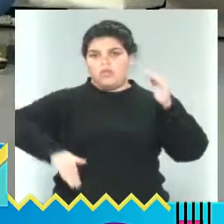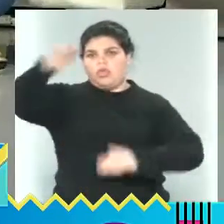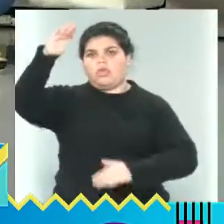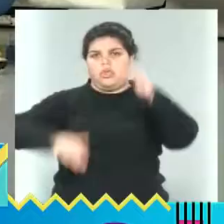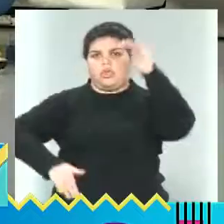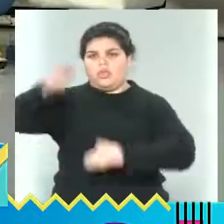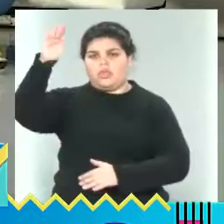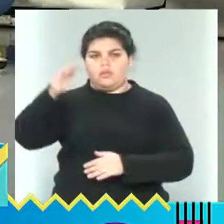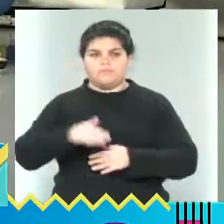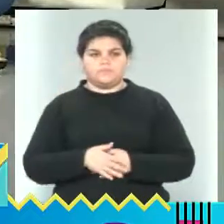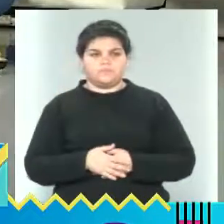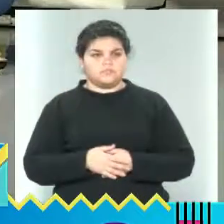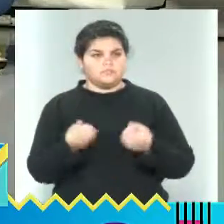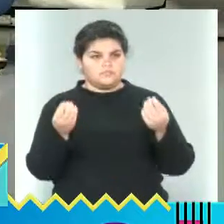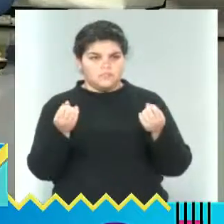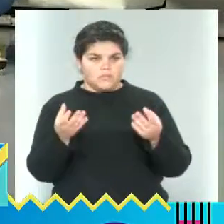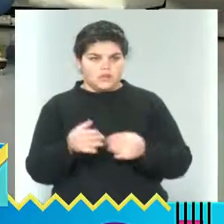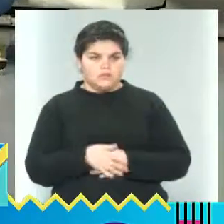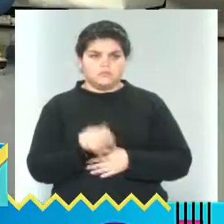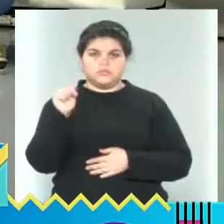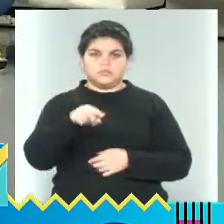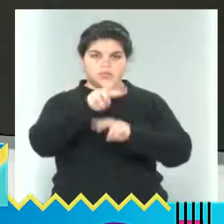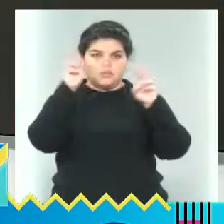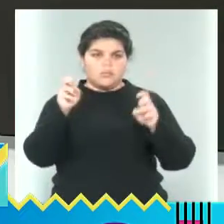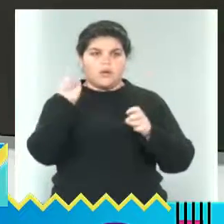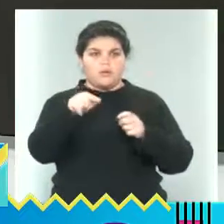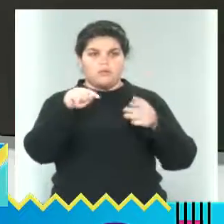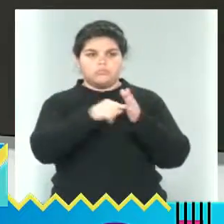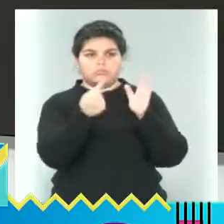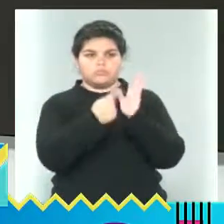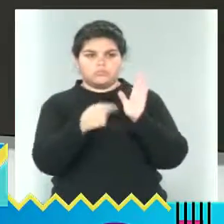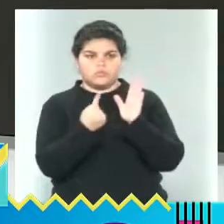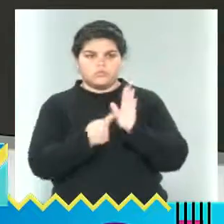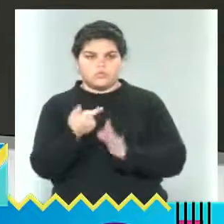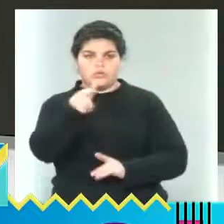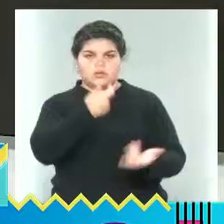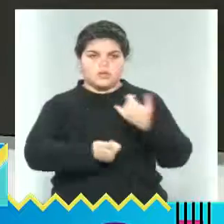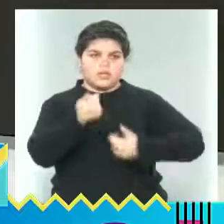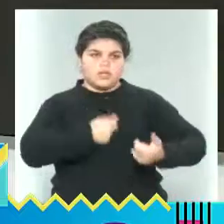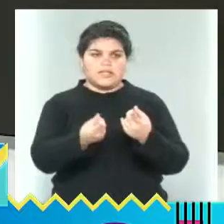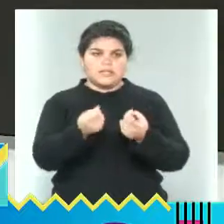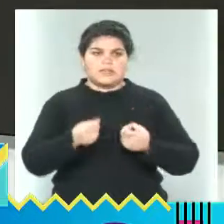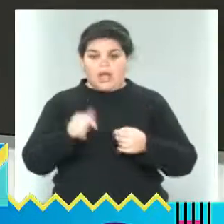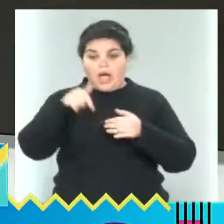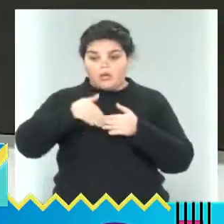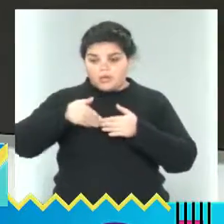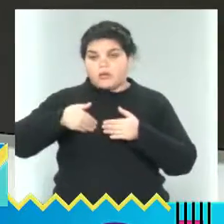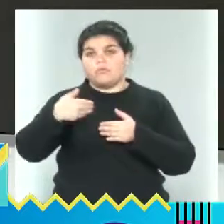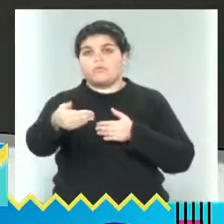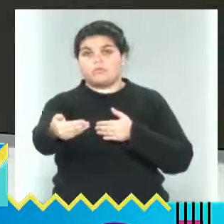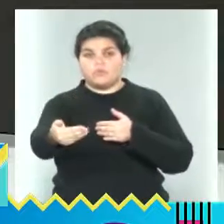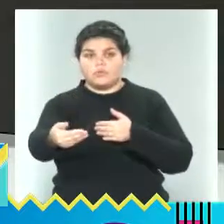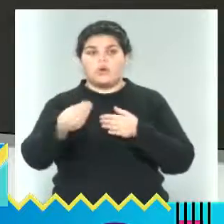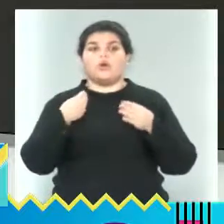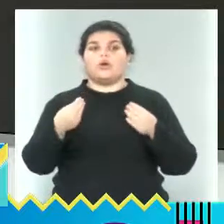momento. Bueno, arranquemos entonces en esta enumeración de acciones contundentes que vos decís que se deberían hacer para el corto y mediano plazo.